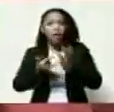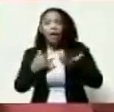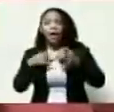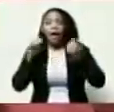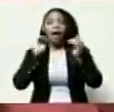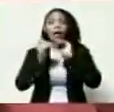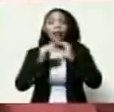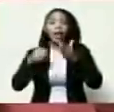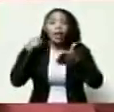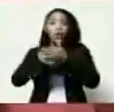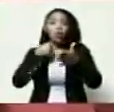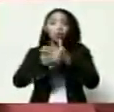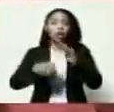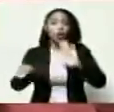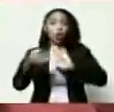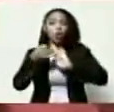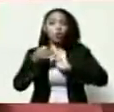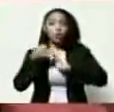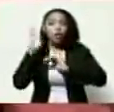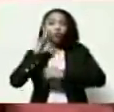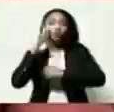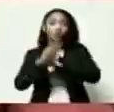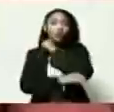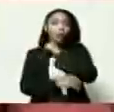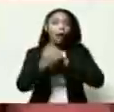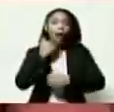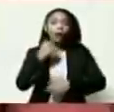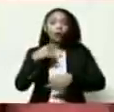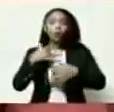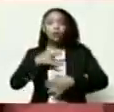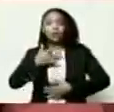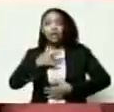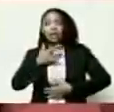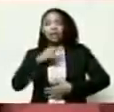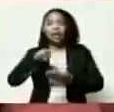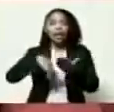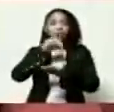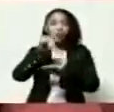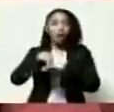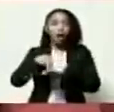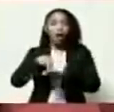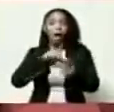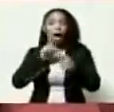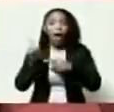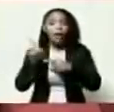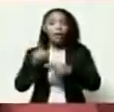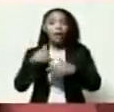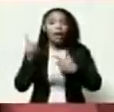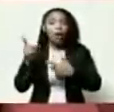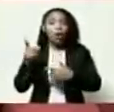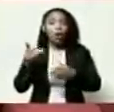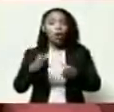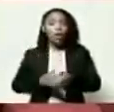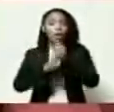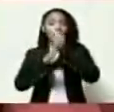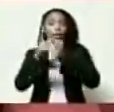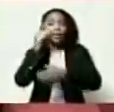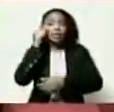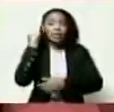la corrupción en una especie de sentimiento nacional allí en los delegados y las